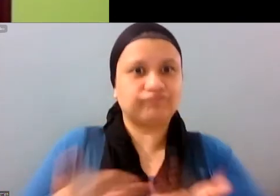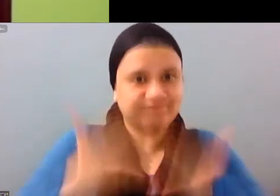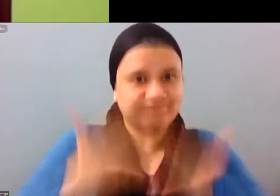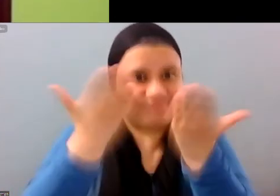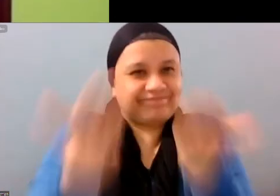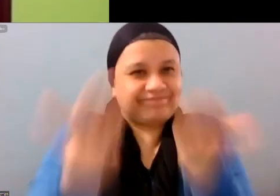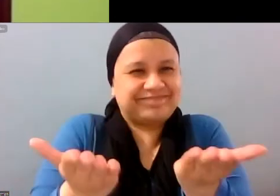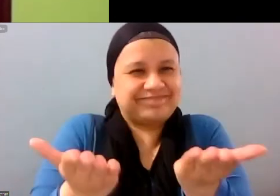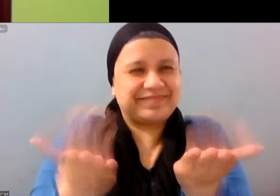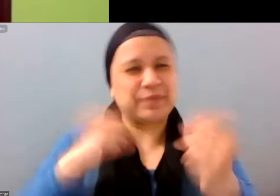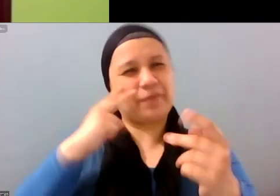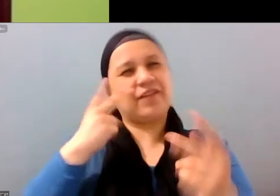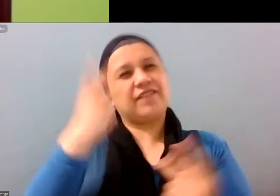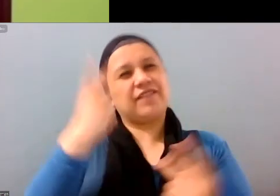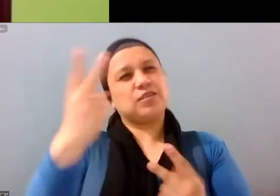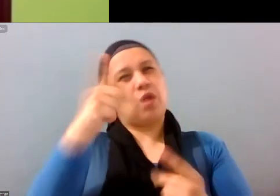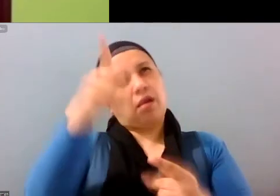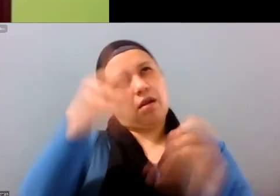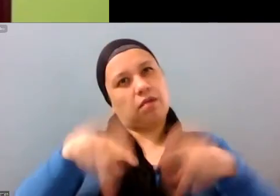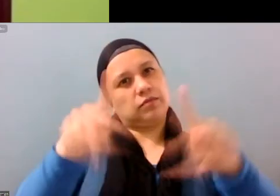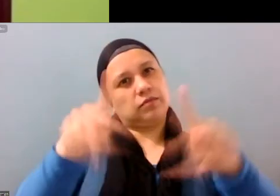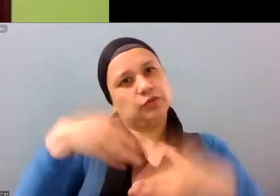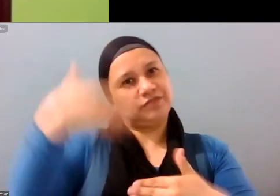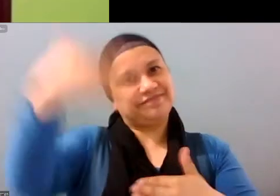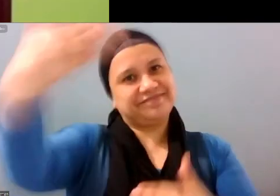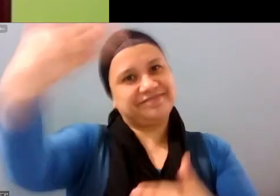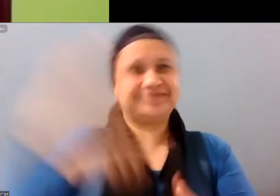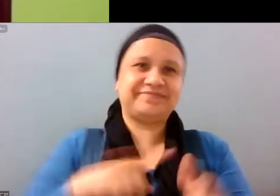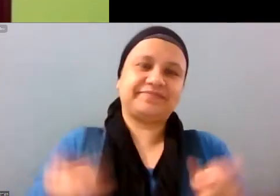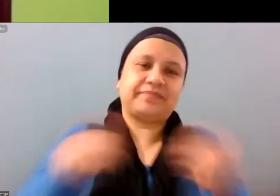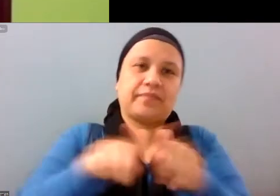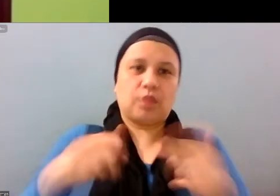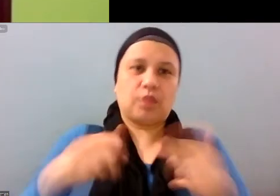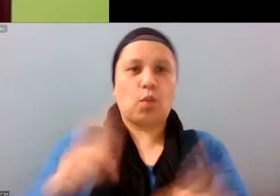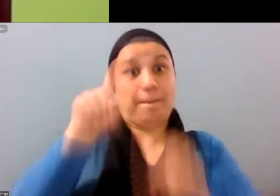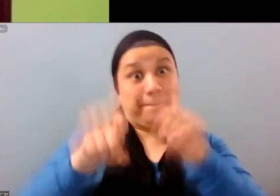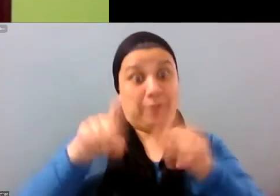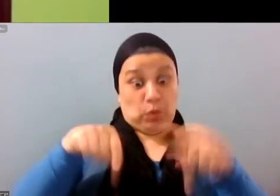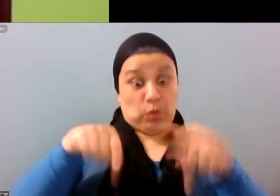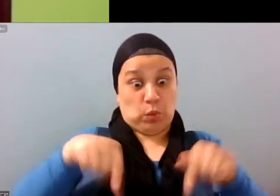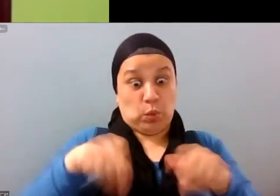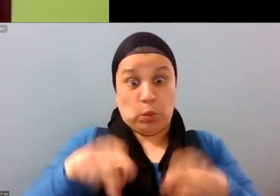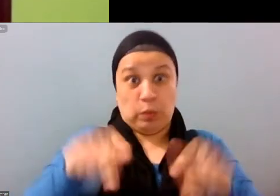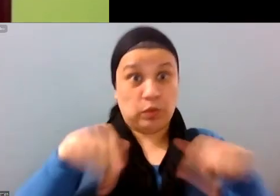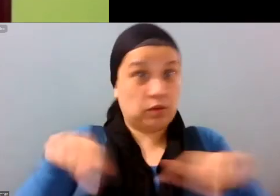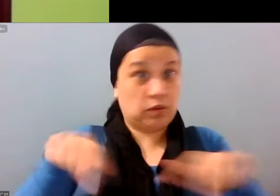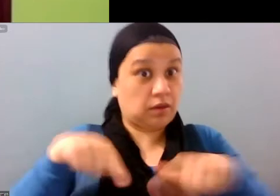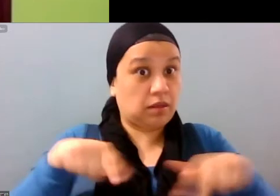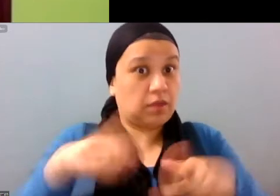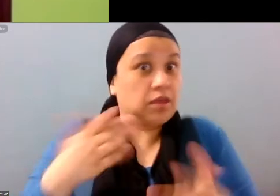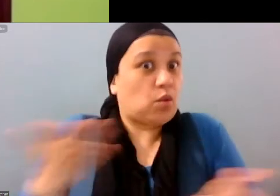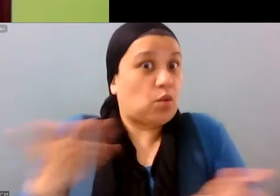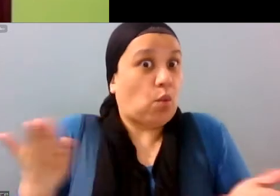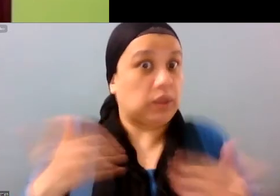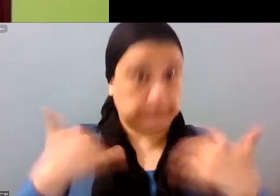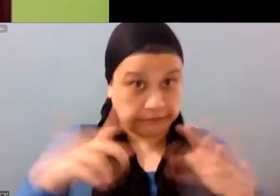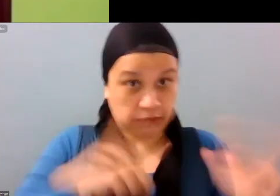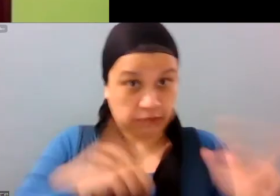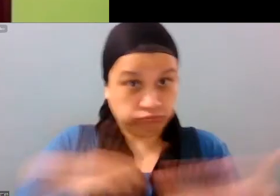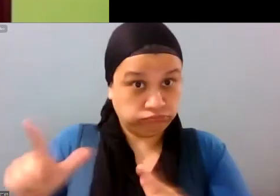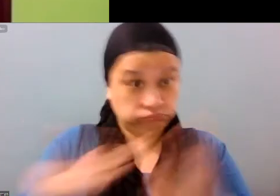visualizar algunas oportunidades la pregunta será ante estas oportunidades en cuáles estamos preparados o preparadas para